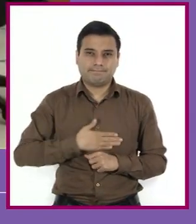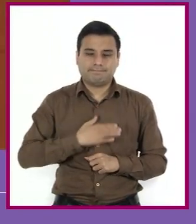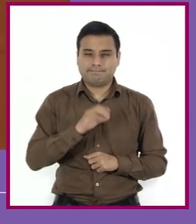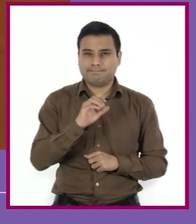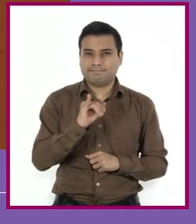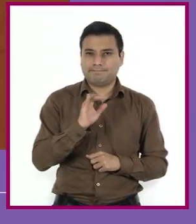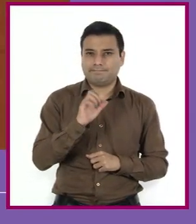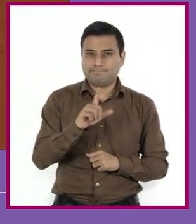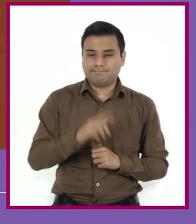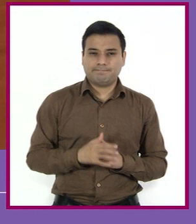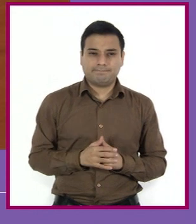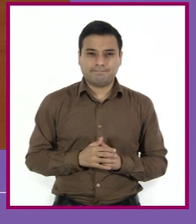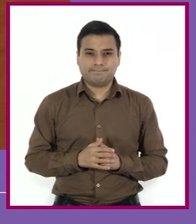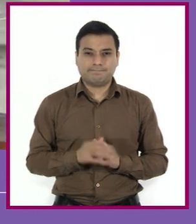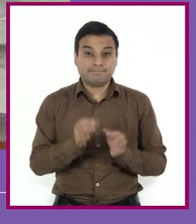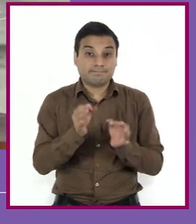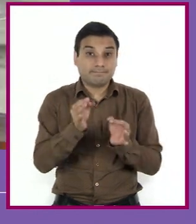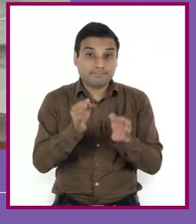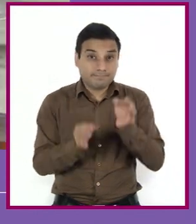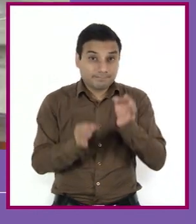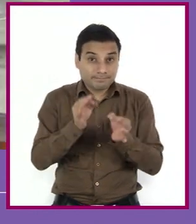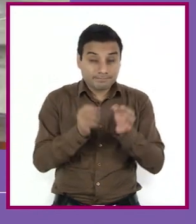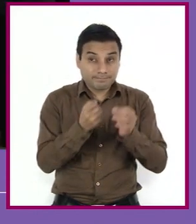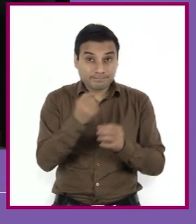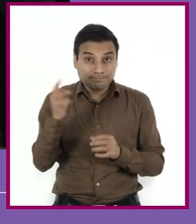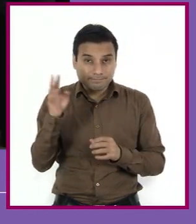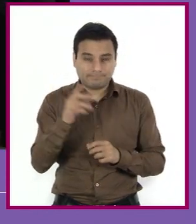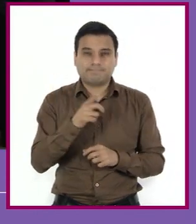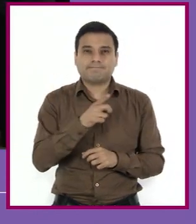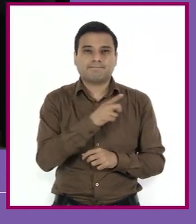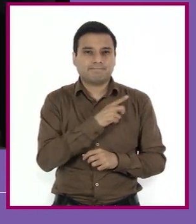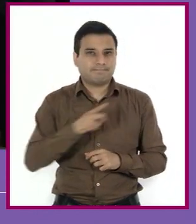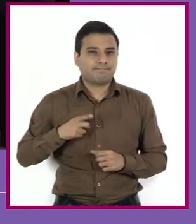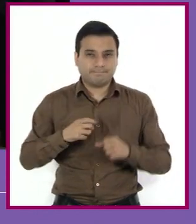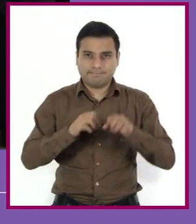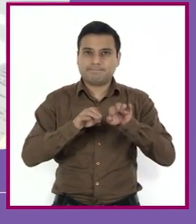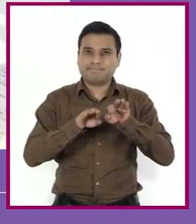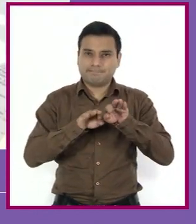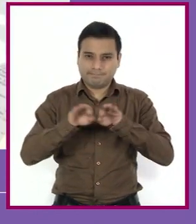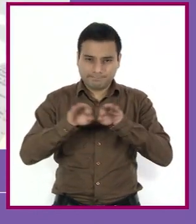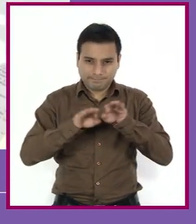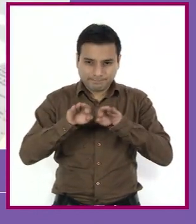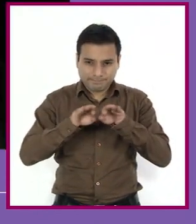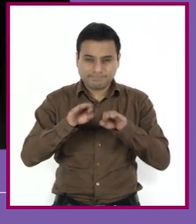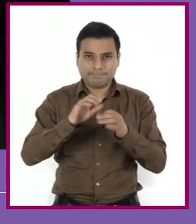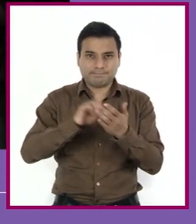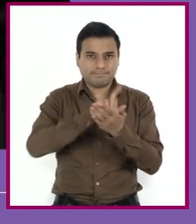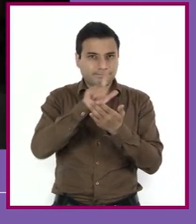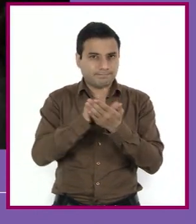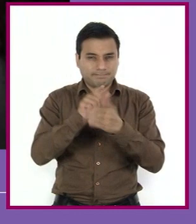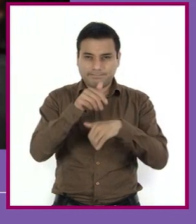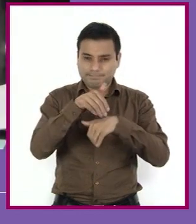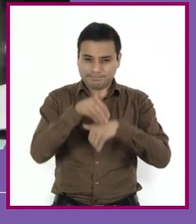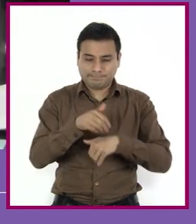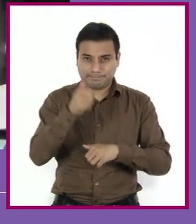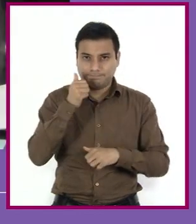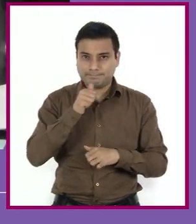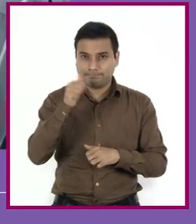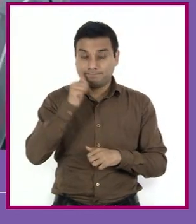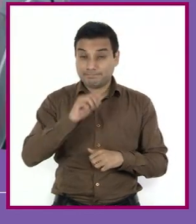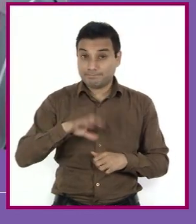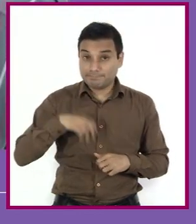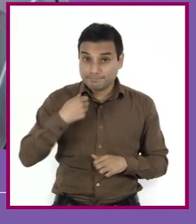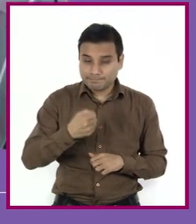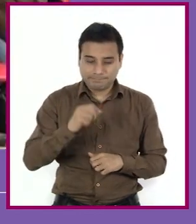lo tanto, los servidores públicos están obligados a trabajar con apego a sus responsabilidades sin aprovecharse del